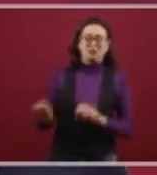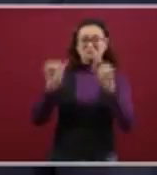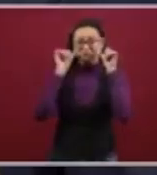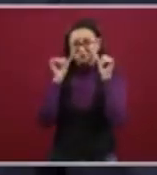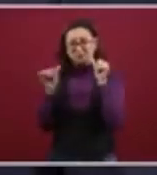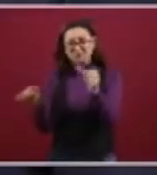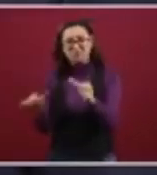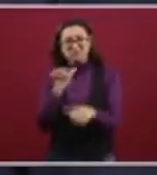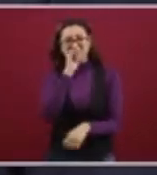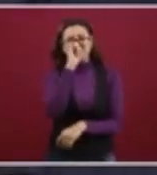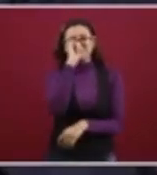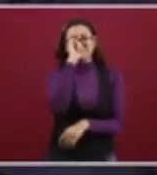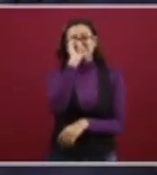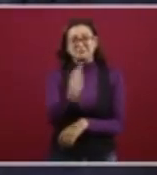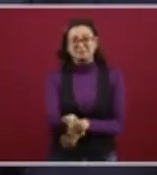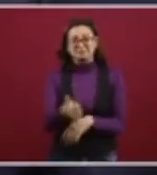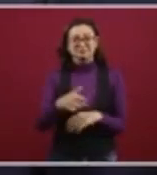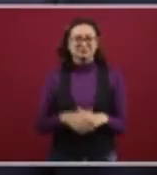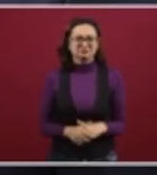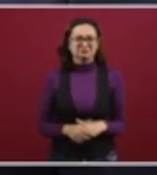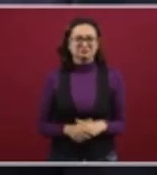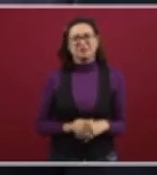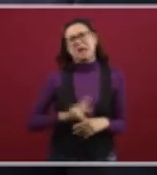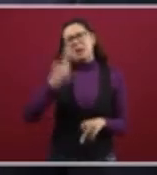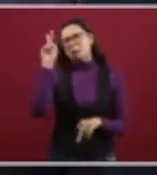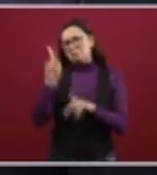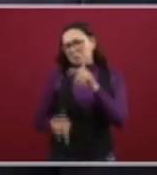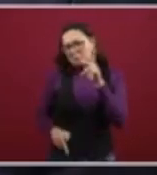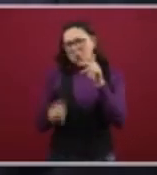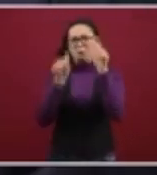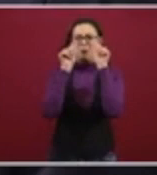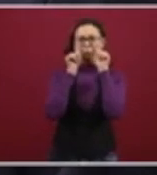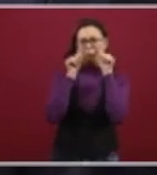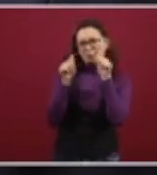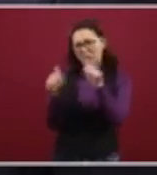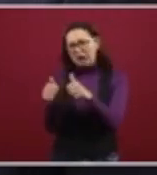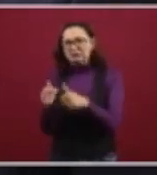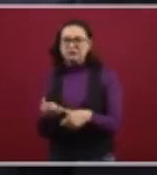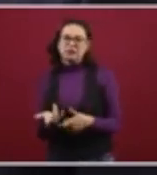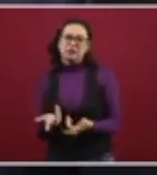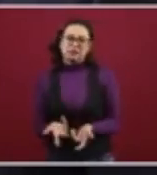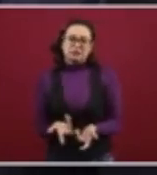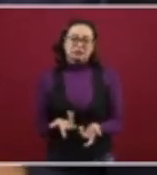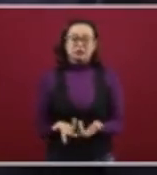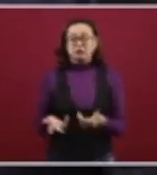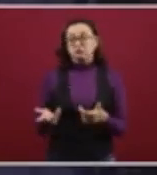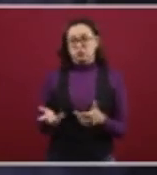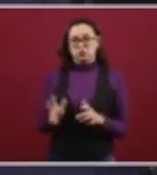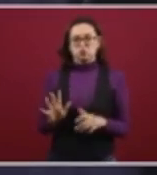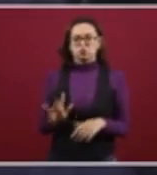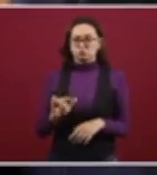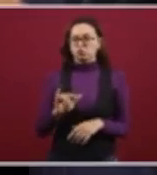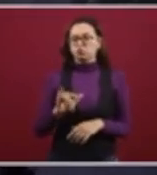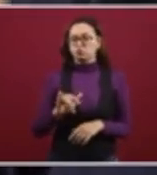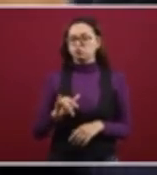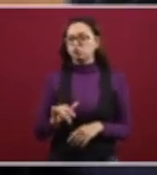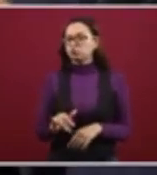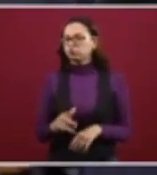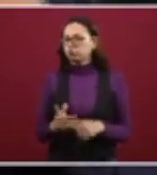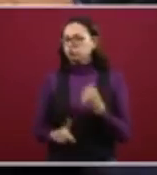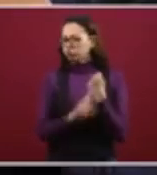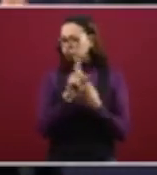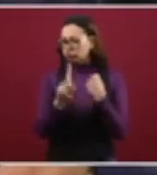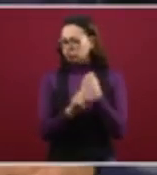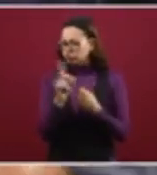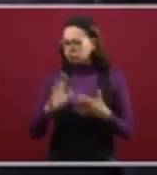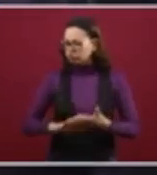de atender, que no se atendió bien, que se simuló de que se iba a enfrentar el problema de la